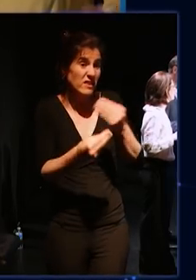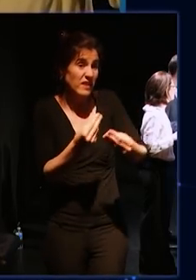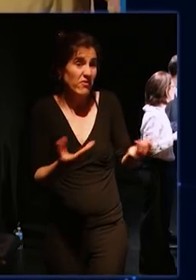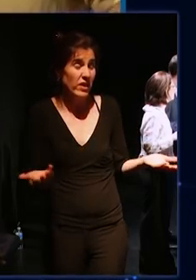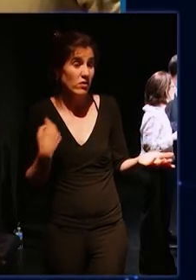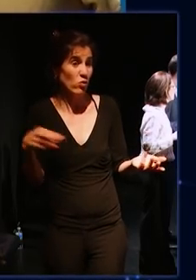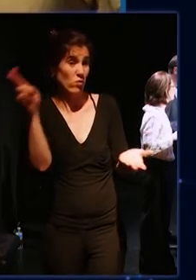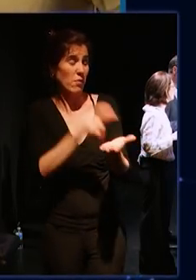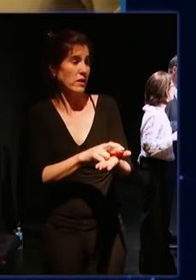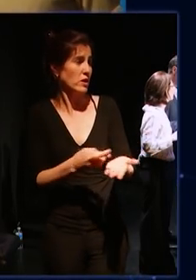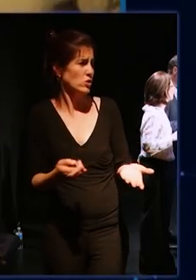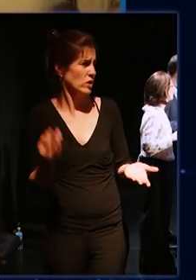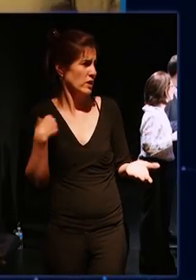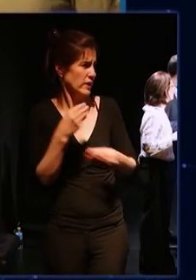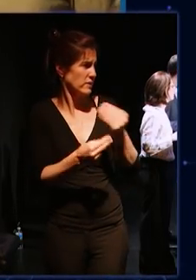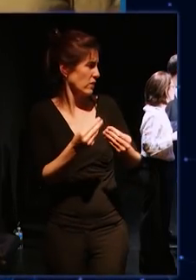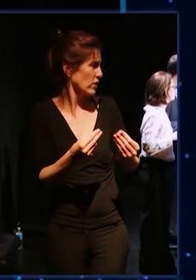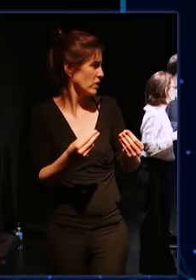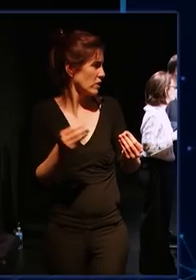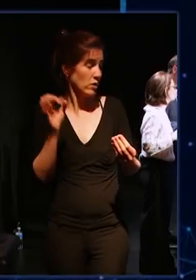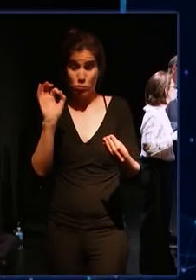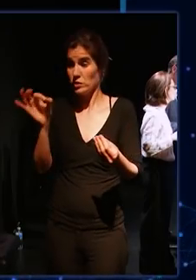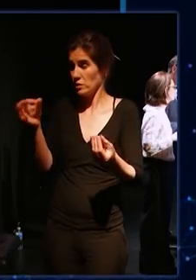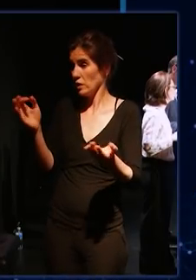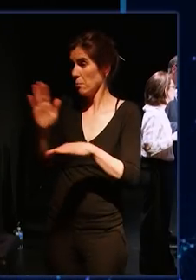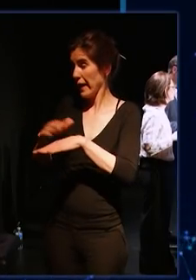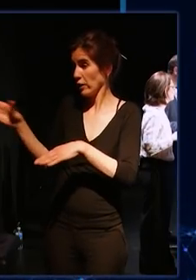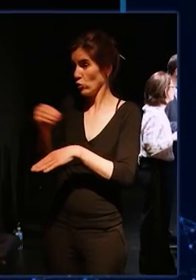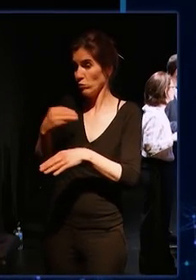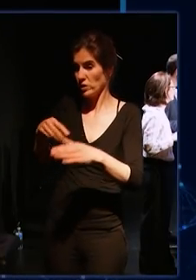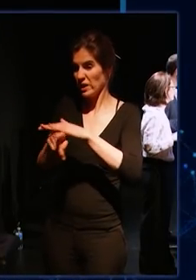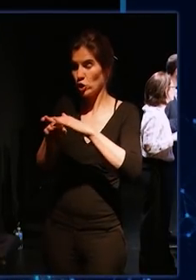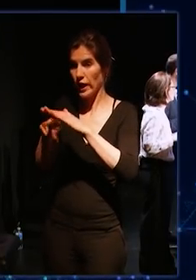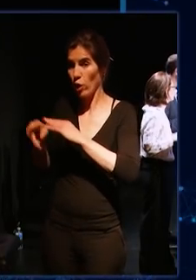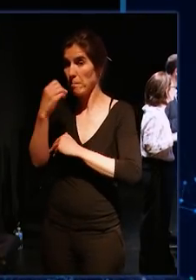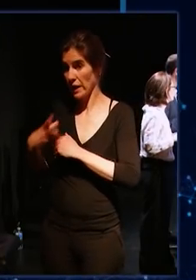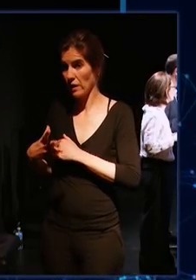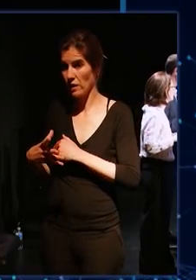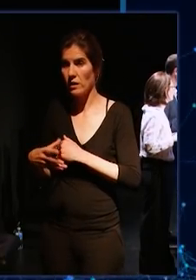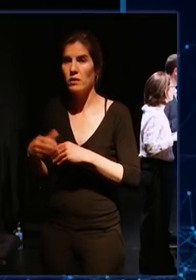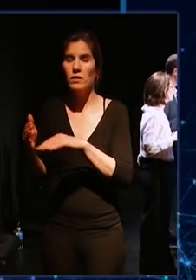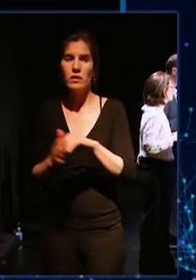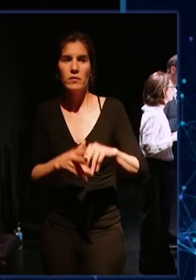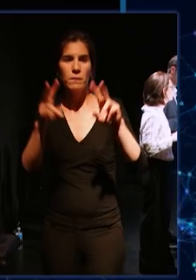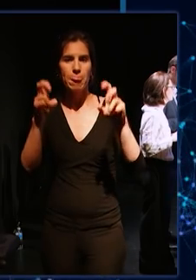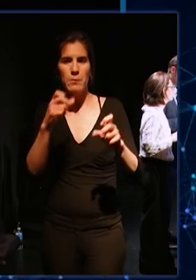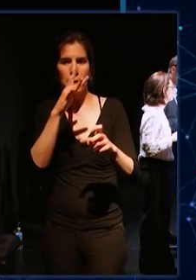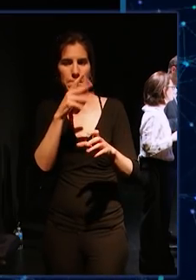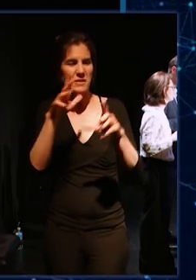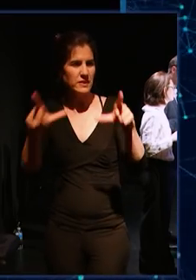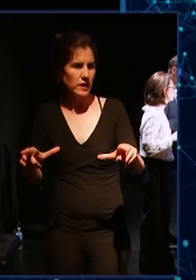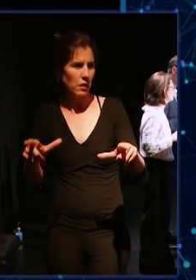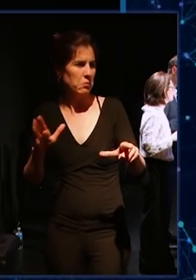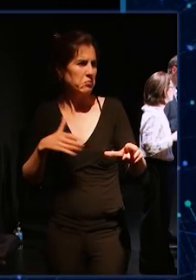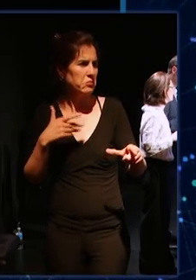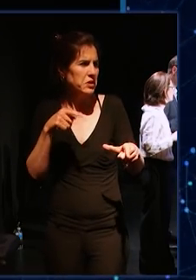Perdona, no, però que s'està fent. Para todos, sí, pues, mira, para todos. Pues gestionarlo bien. Y luego el tema de la piscina, ¿no? Quizá Cardedeu necesita una buena piscina. A